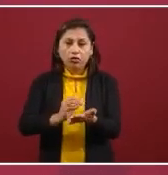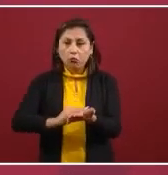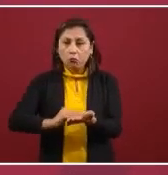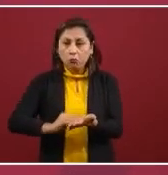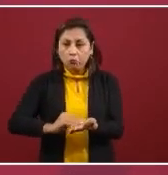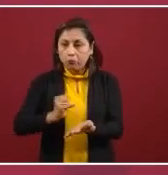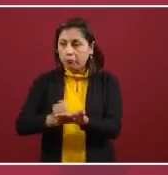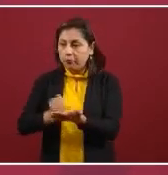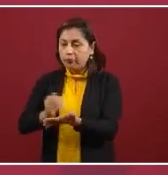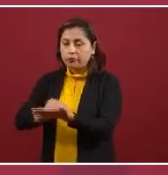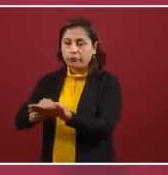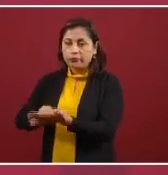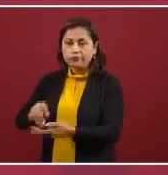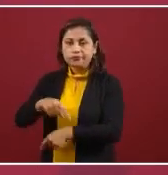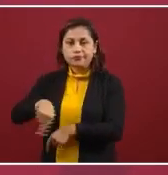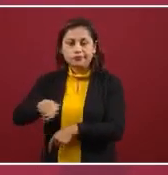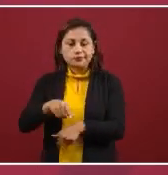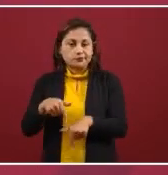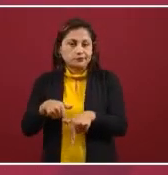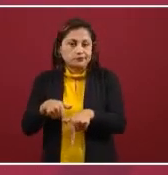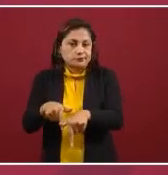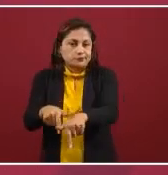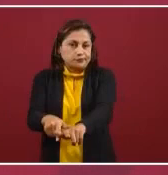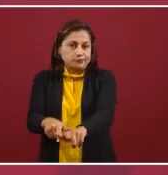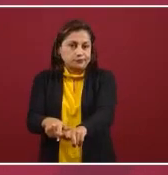Estaba permitido legalmente,